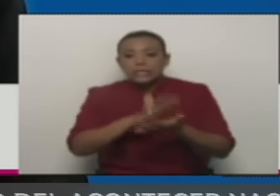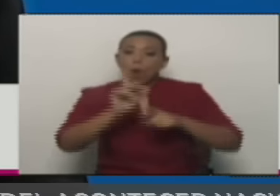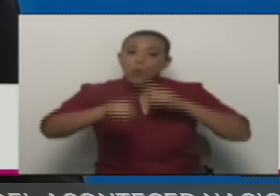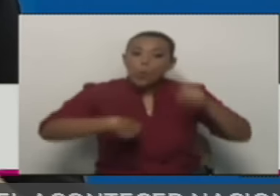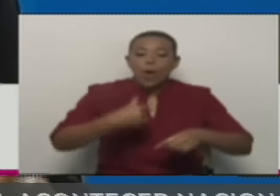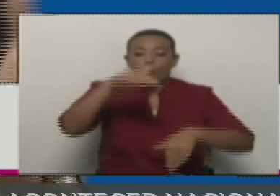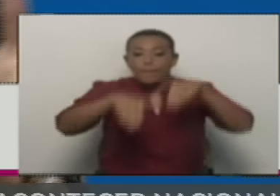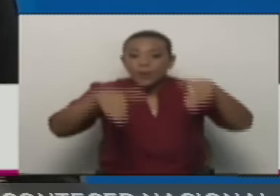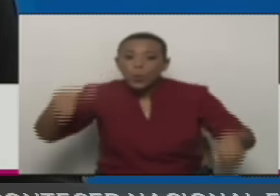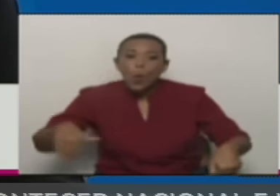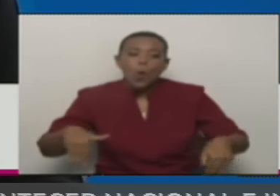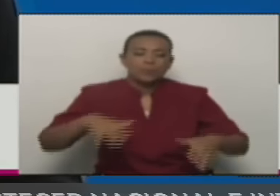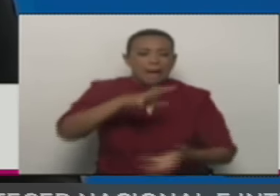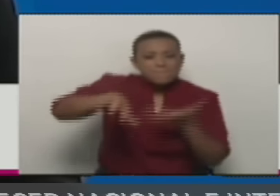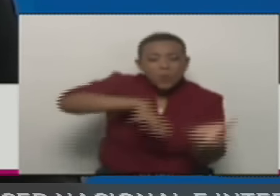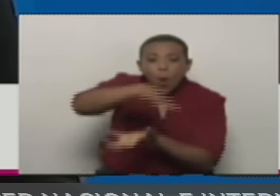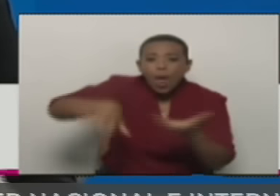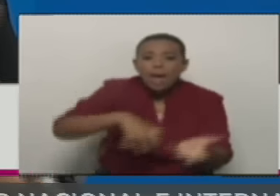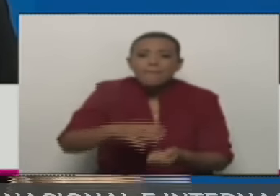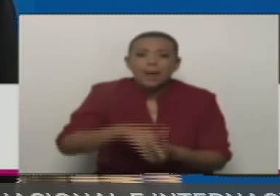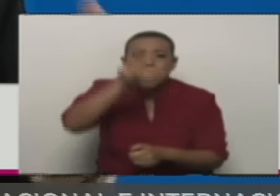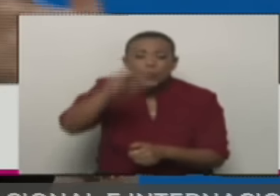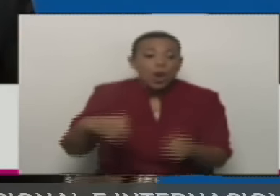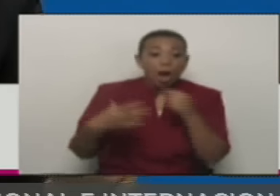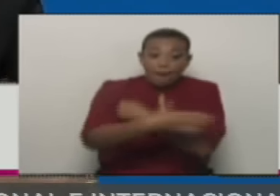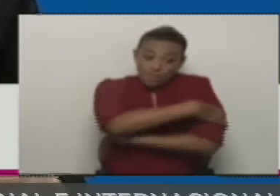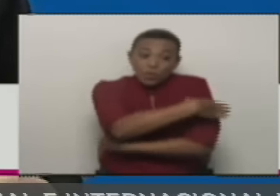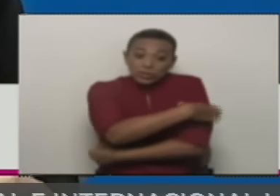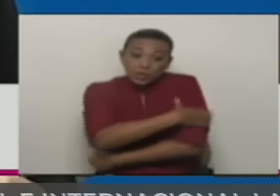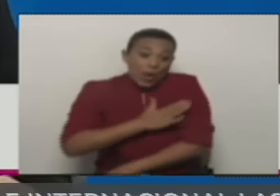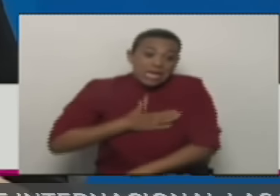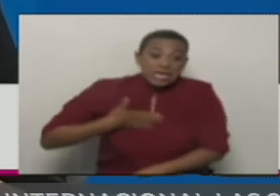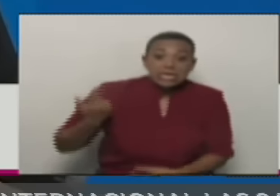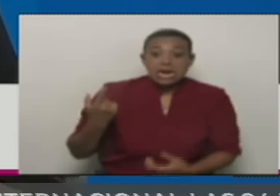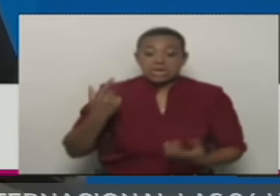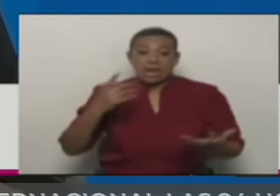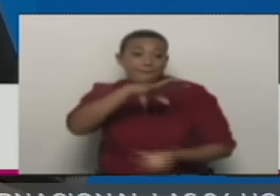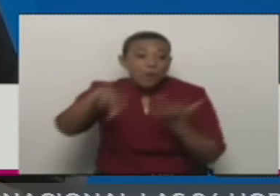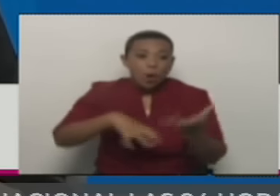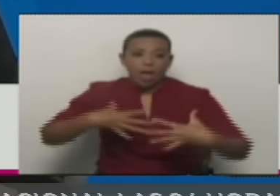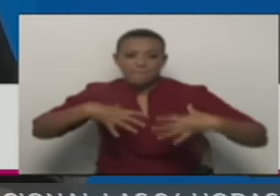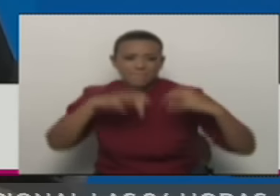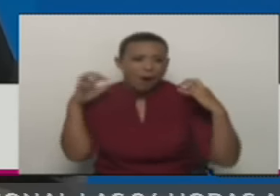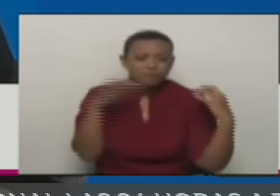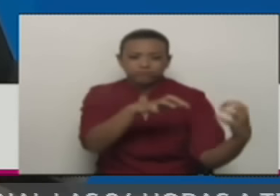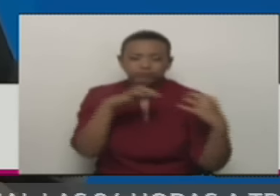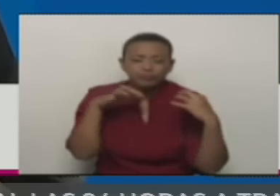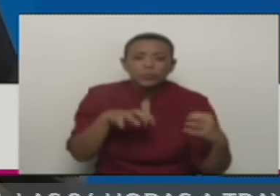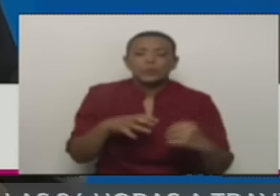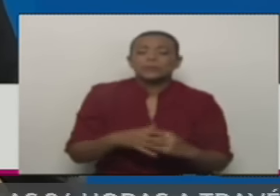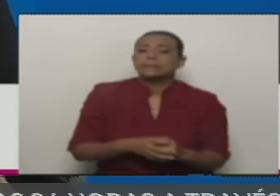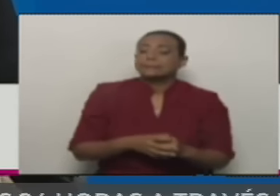julio ante los escenarios que sembró la oposición, que quería justamente estos escenarios fascistas en el